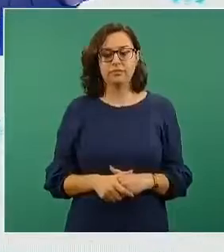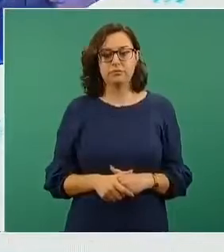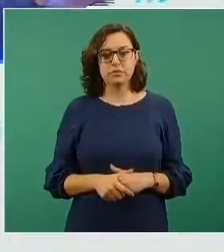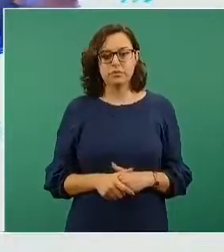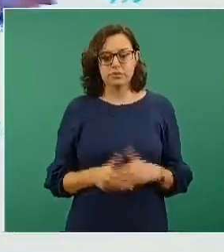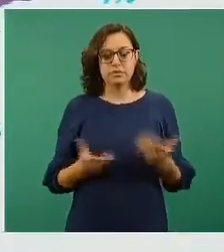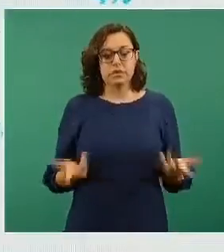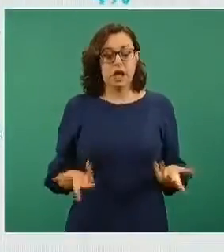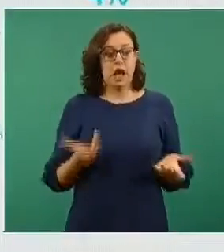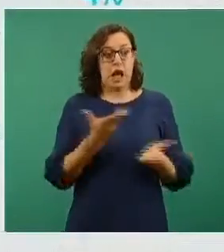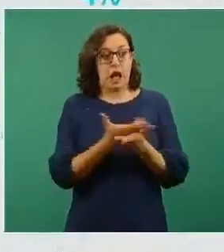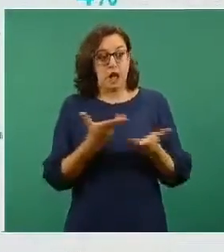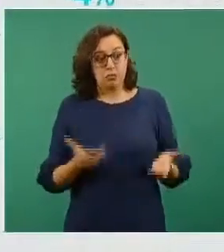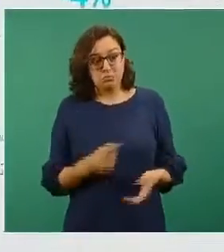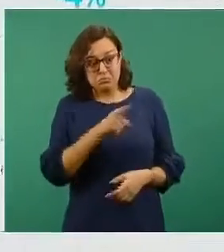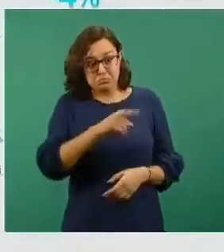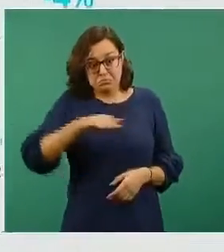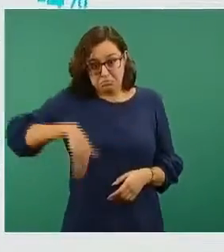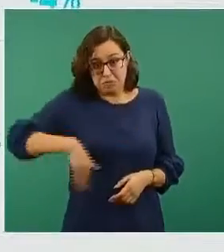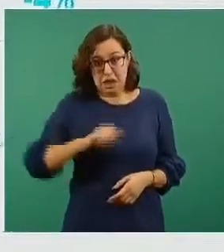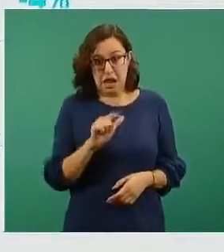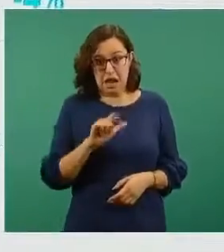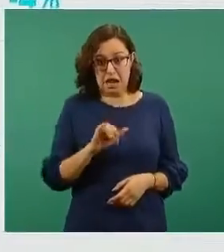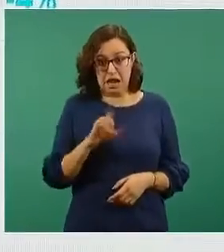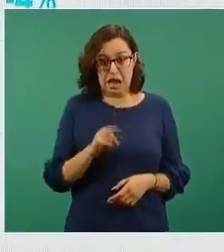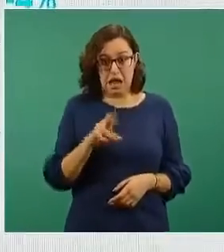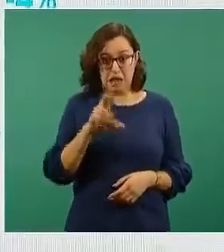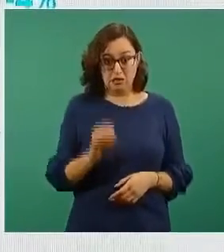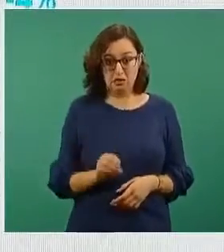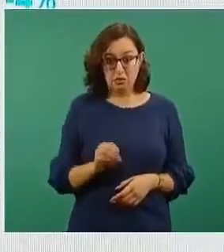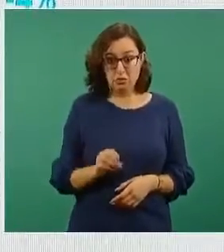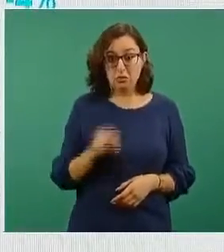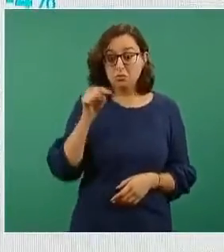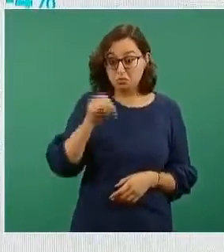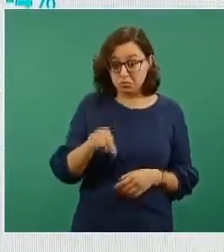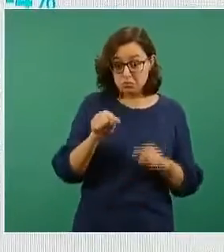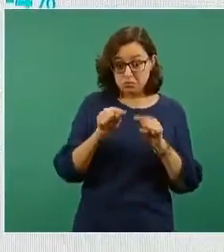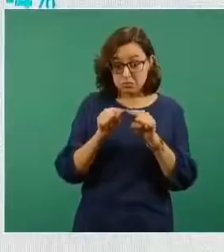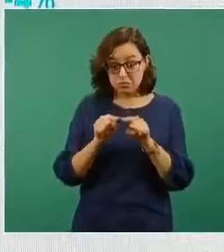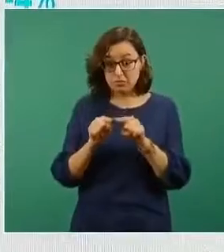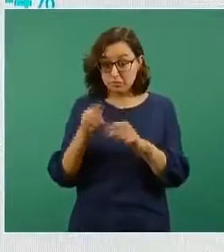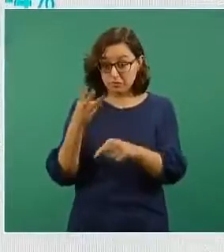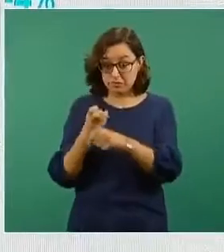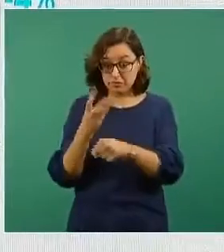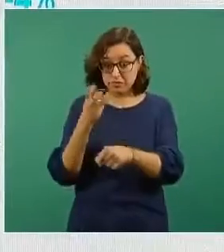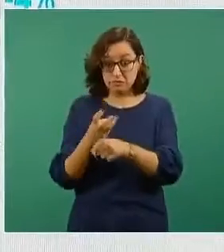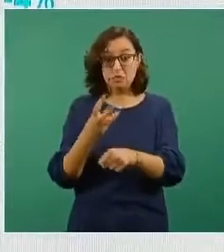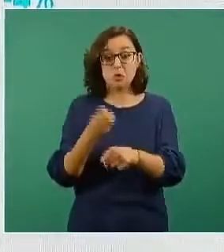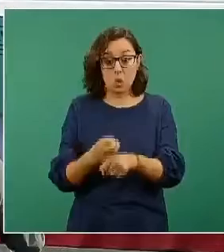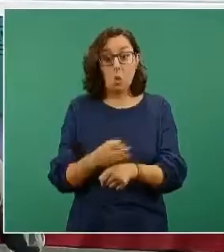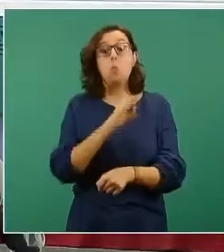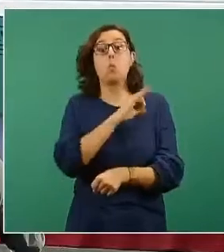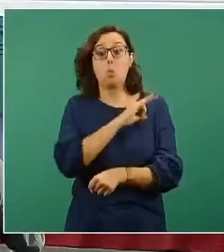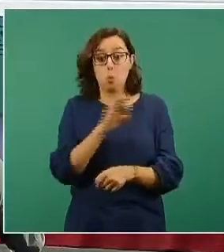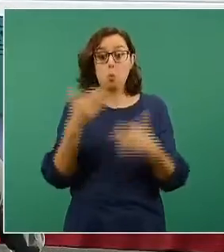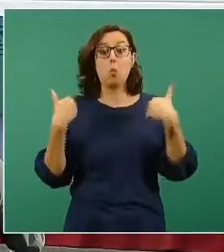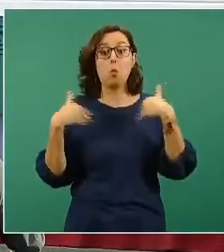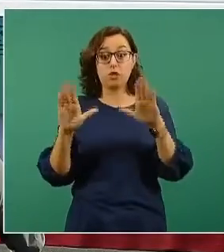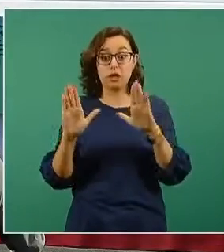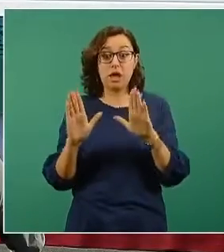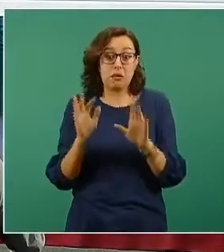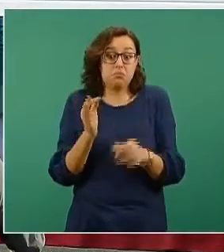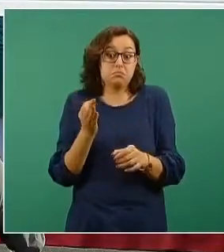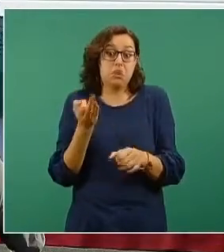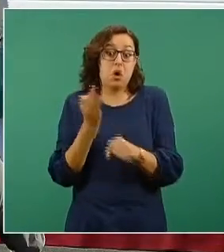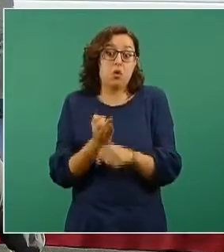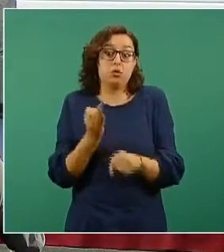o así interpreto la pregunta o parte de la pregunta, pues eso podría pasar aquí. La tercera ola, efectivamente podría ser un cambio súbito aquí,